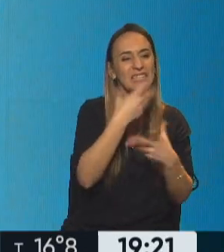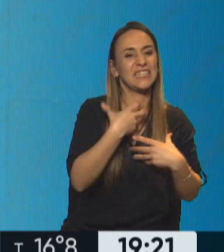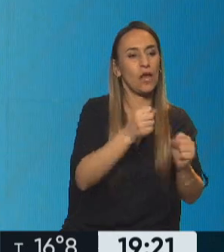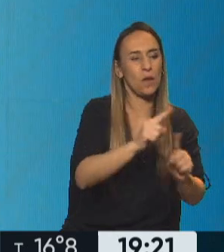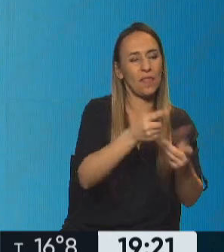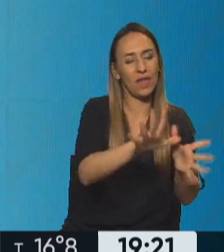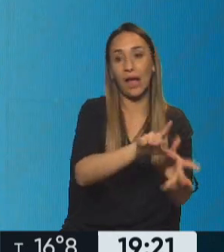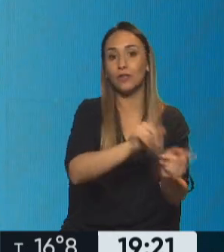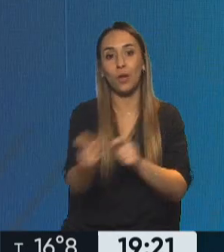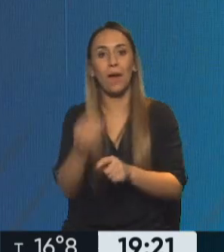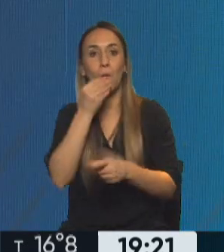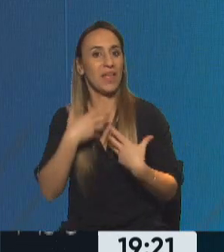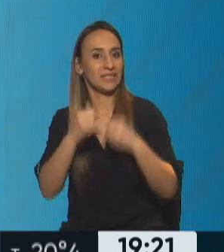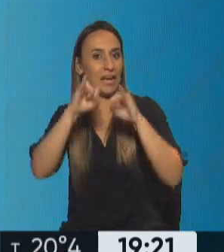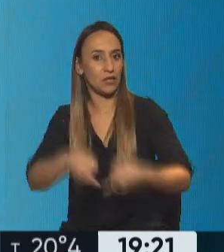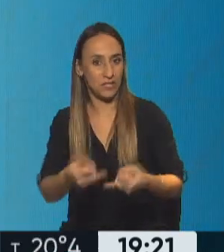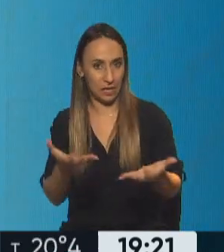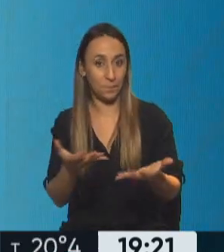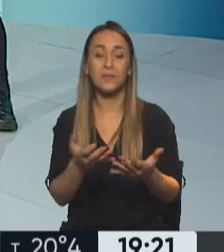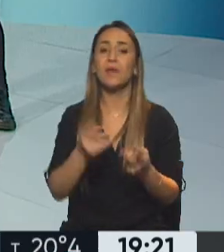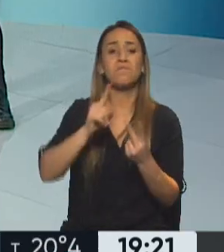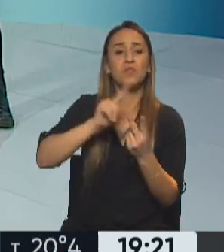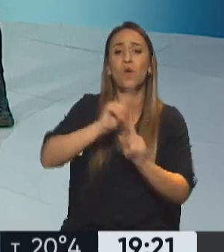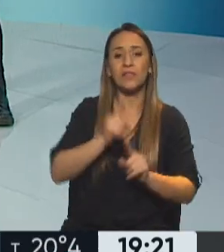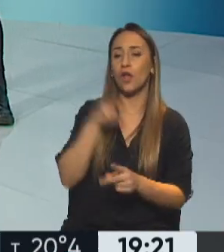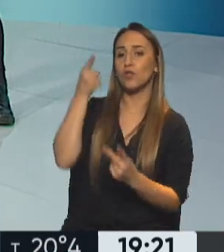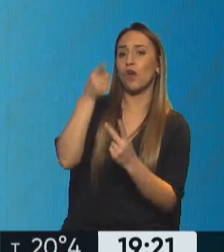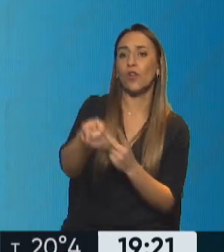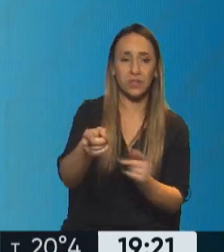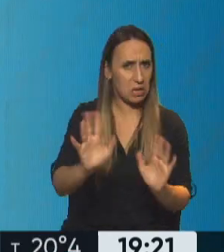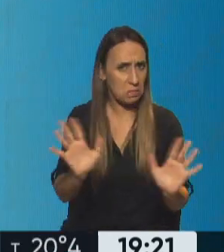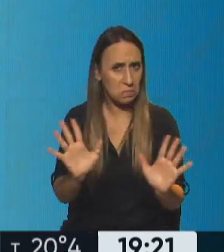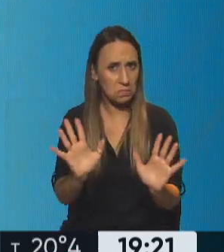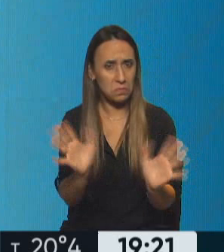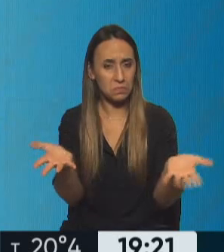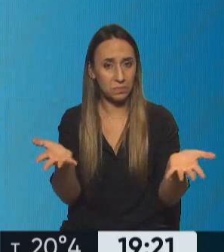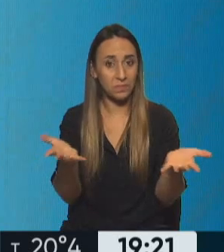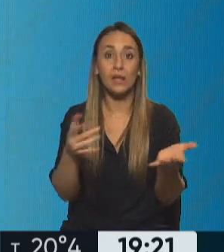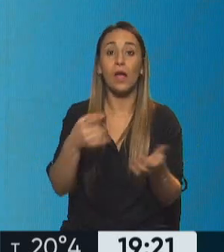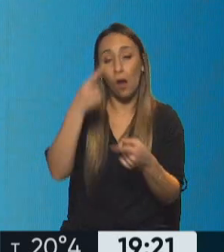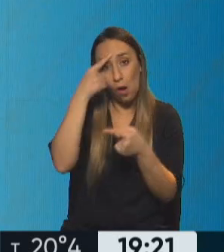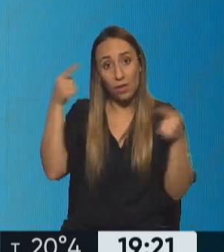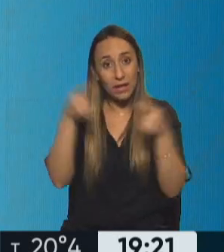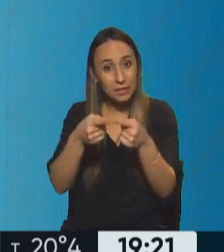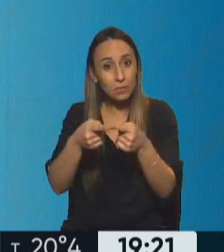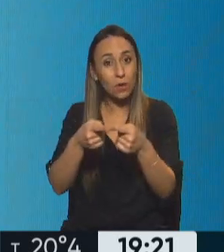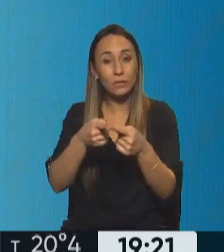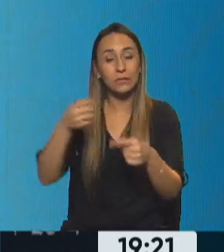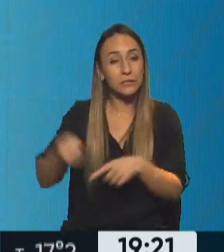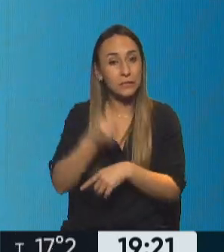en contra de nadie ni de ninguna actividad, sino buscar, y de hecho ya están muchas